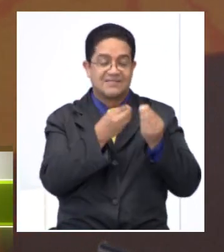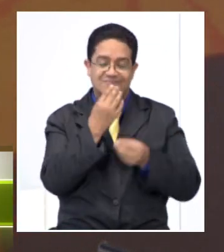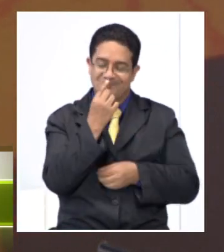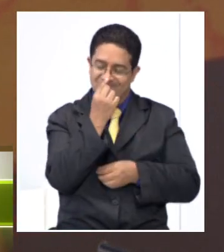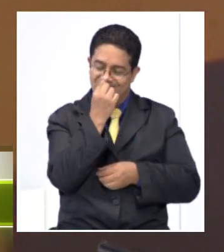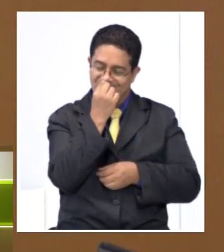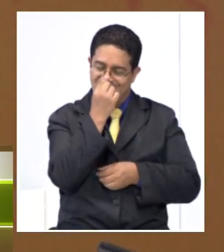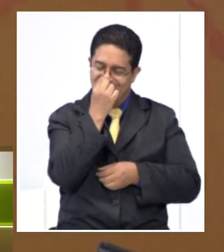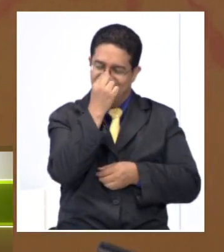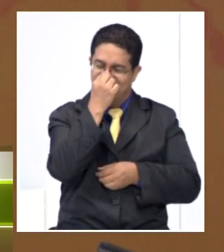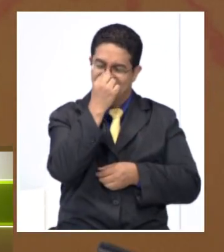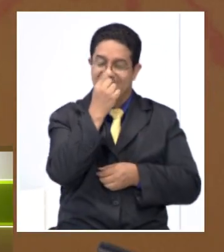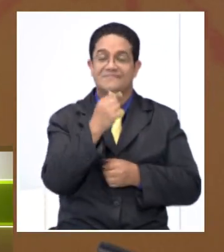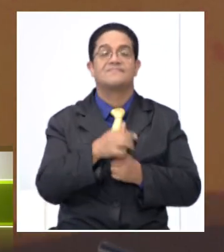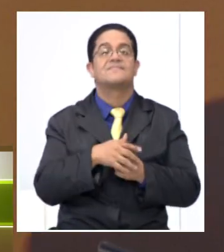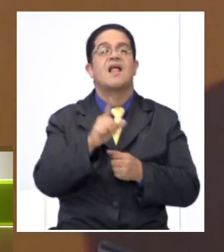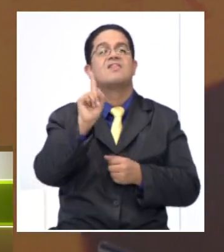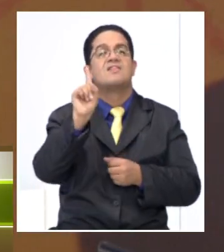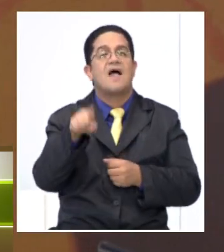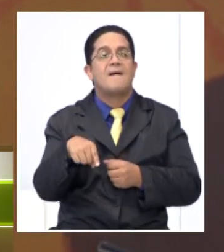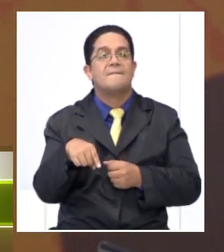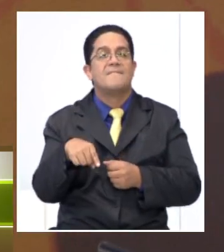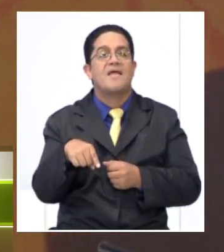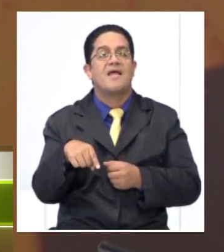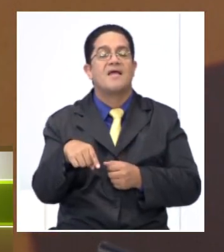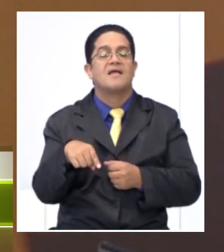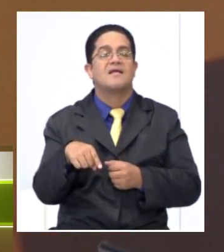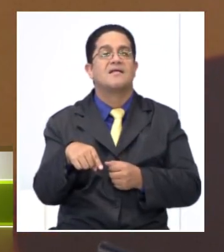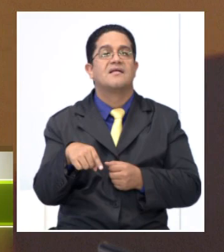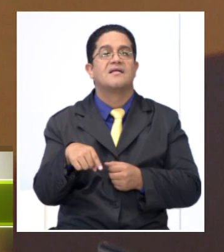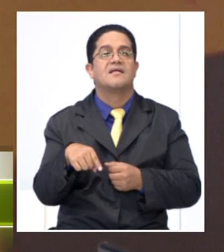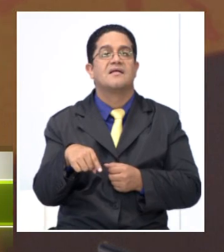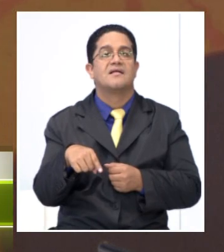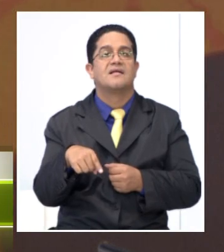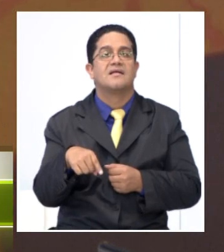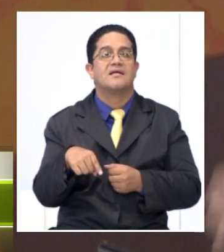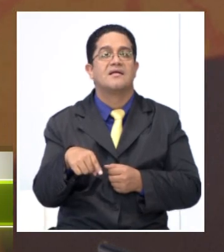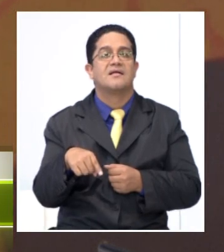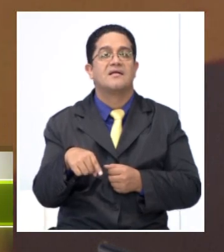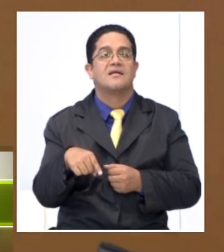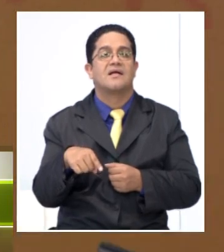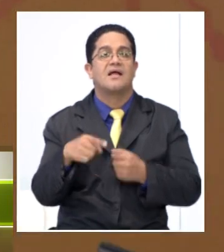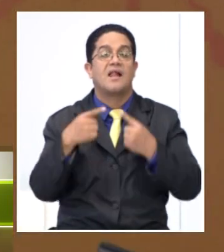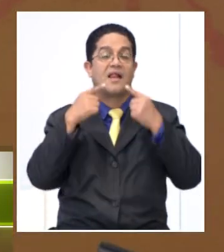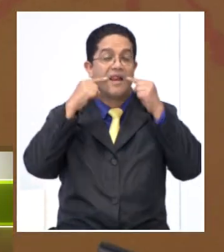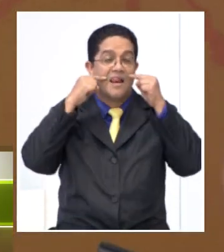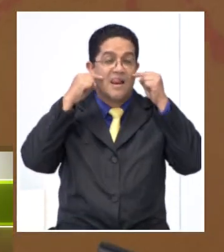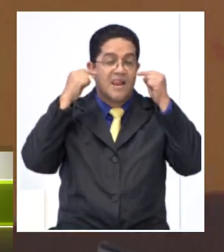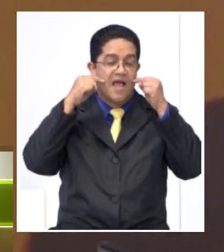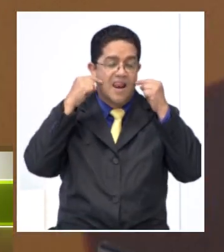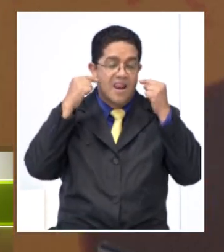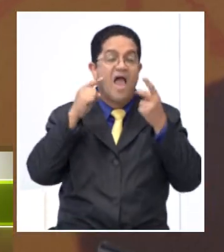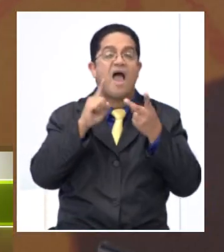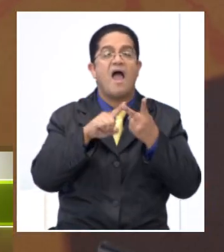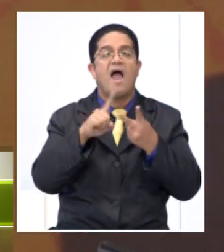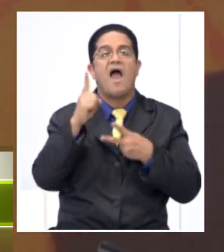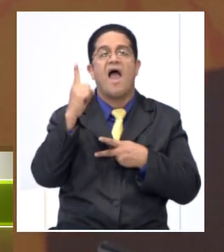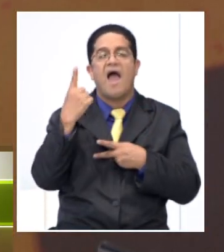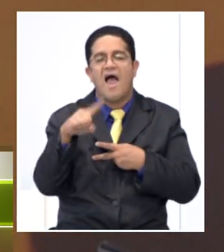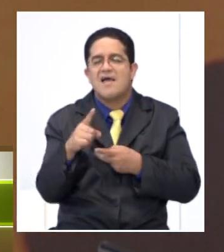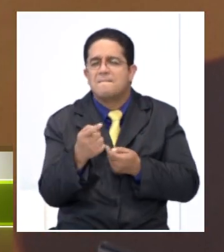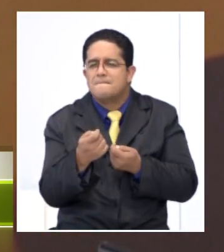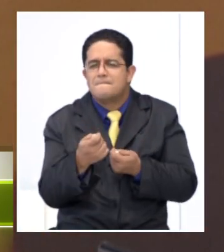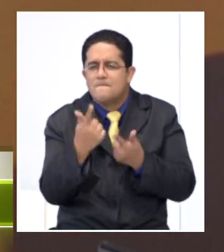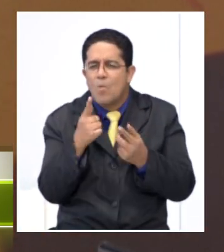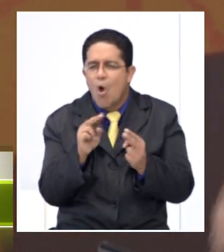la punta se eleva un poco. También para los surquitos o líneas de marioneta se puede aplicar. Hay una aplicación poco